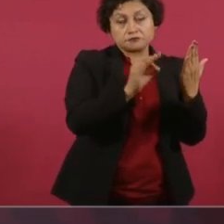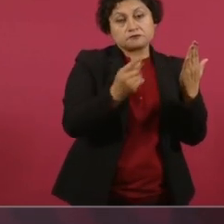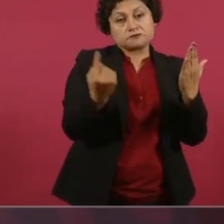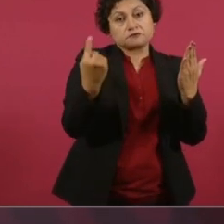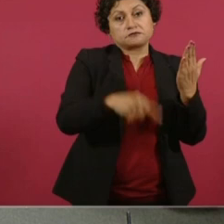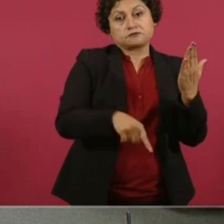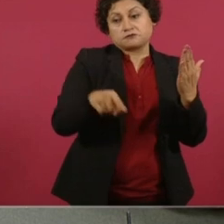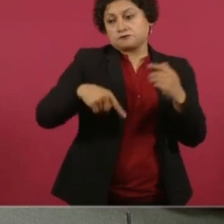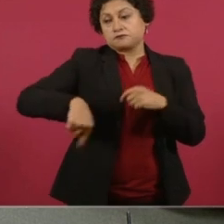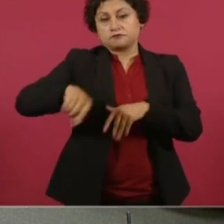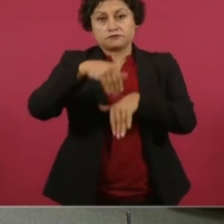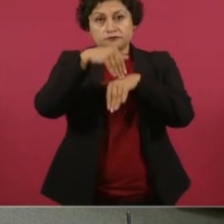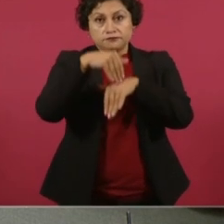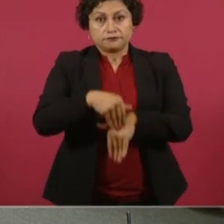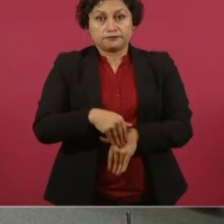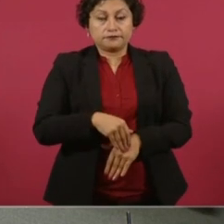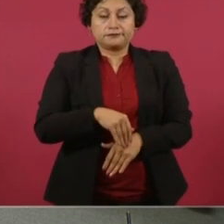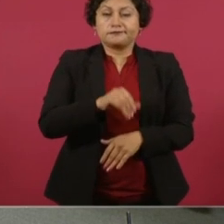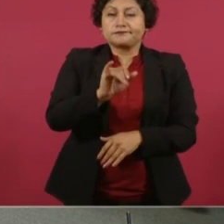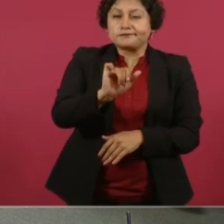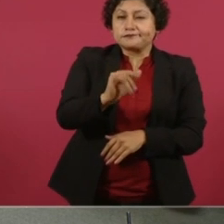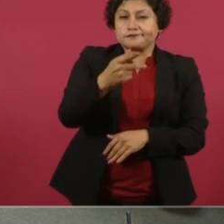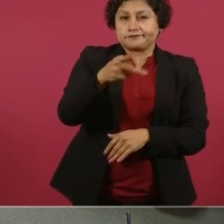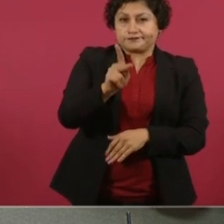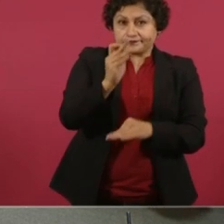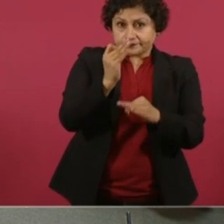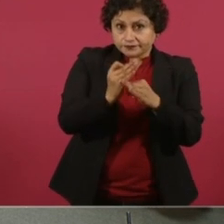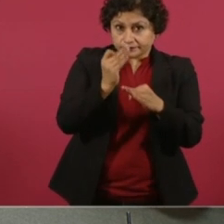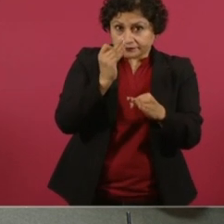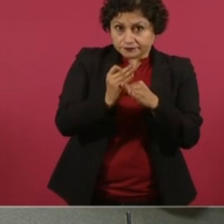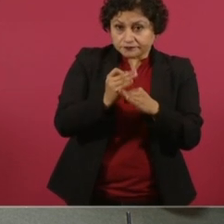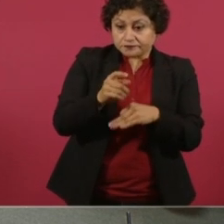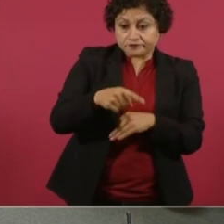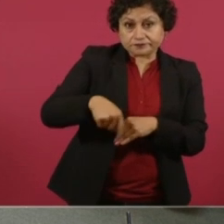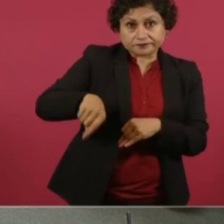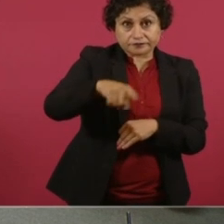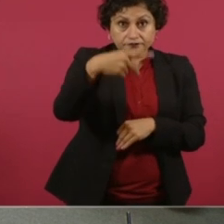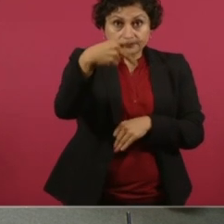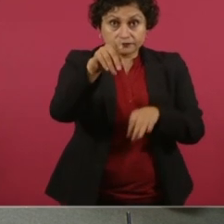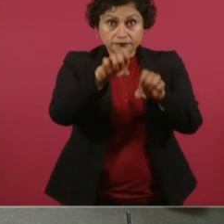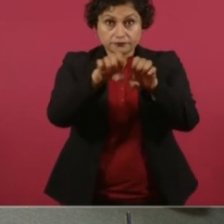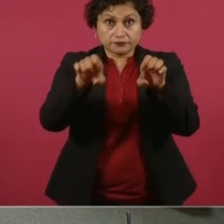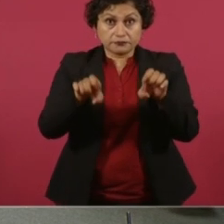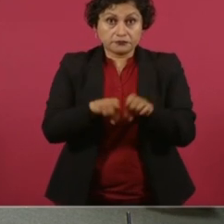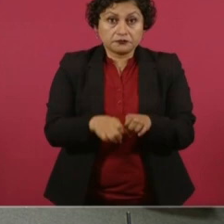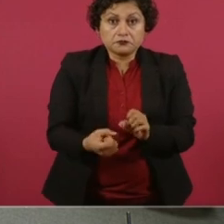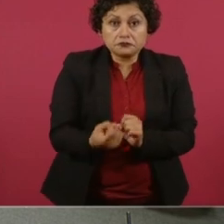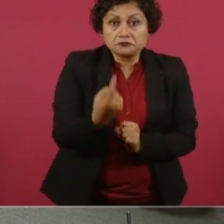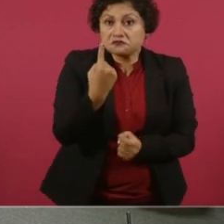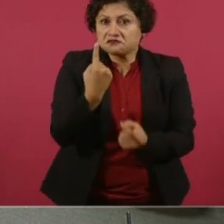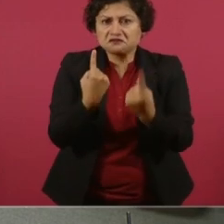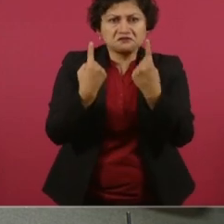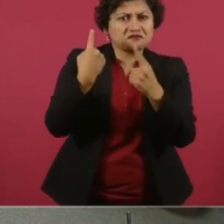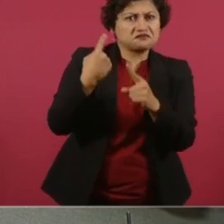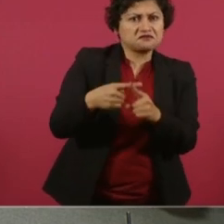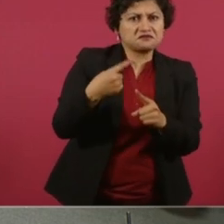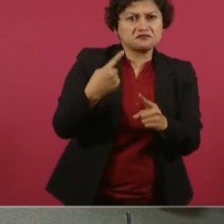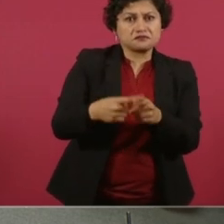no ha tenido ninguna comunicación por parte de algún colaborador de que pudiera presentarle su renuncia. No,